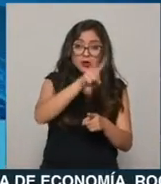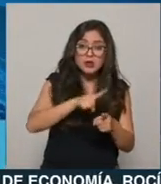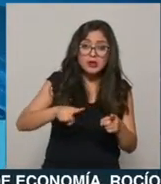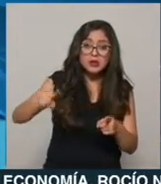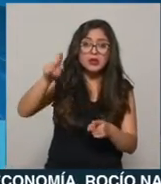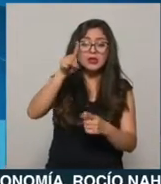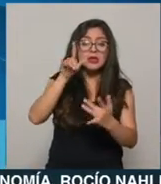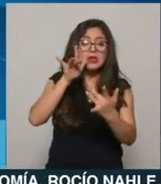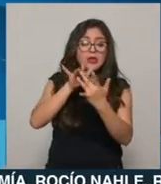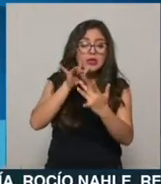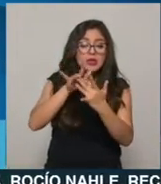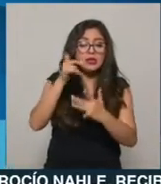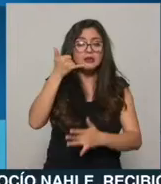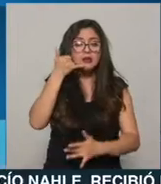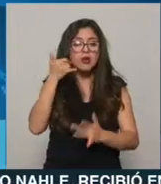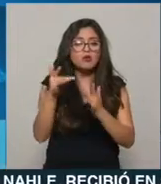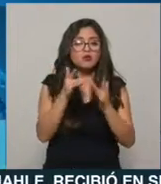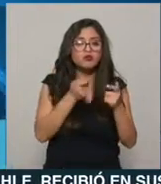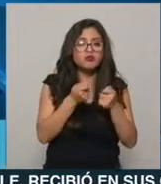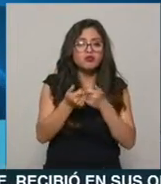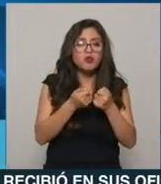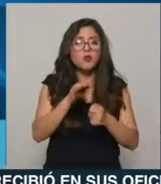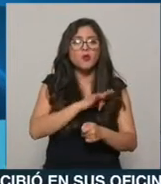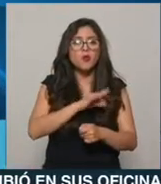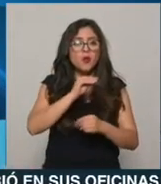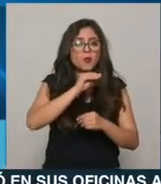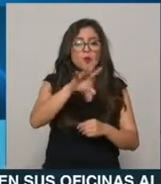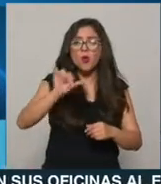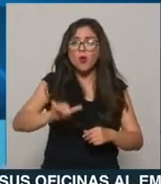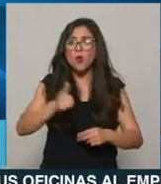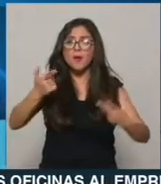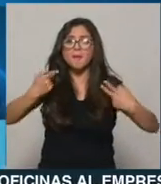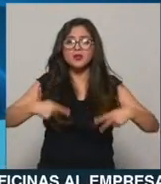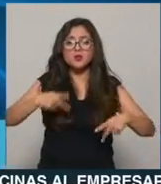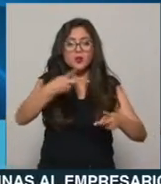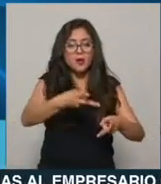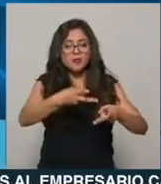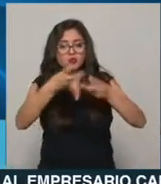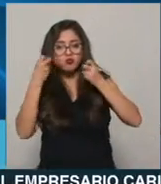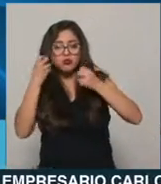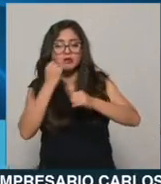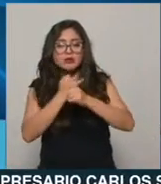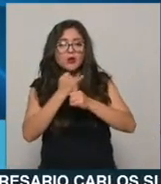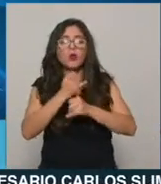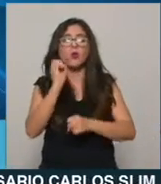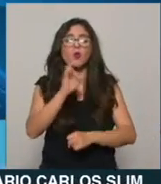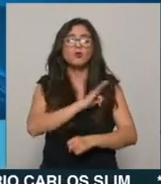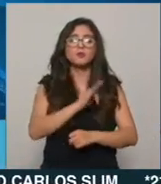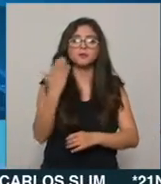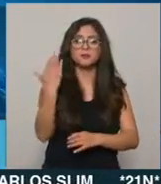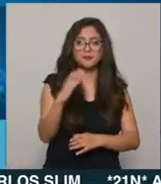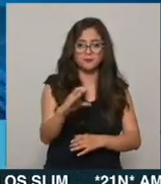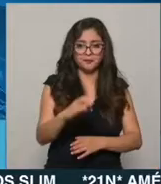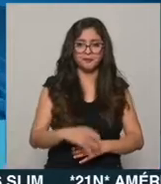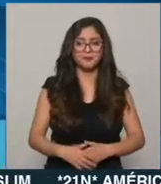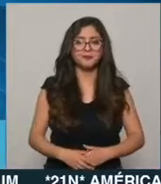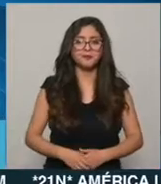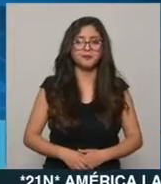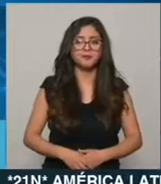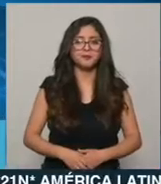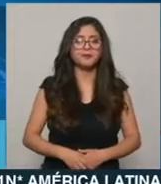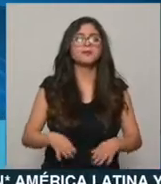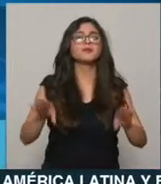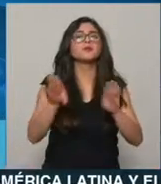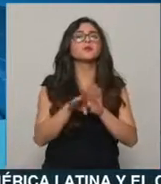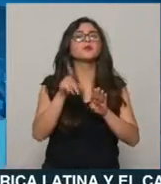los dispositivos móviles, ya es público, puede ser hackeable, puede ser compartida. Oye, Juan Martín, ¿y cómo compartir esta experiencia con los pequeños,